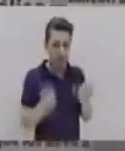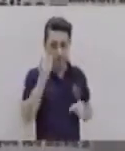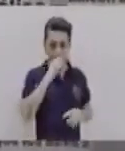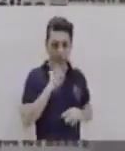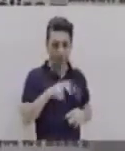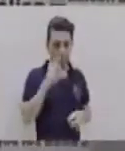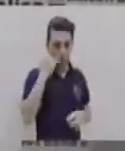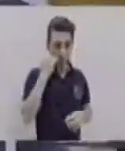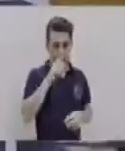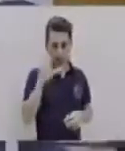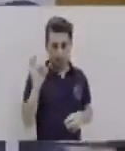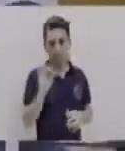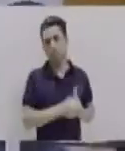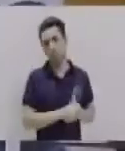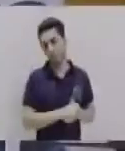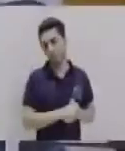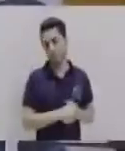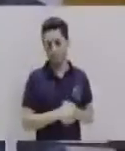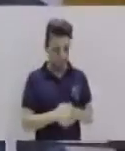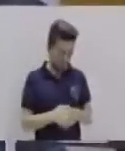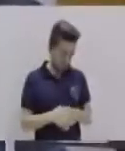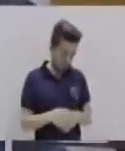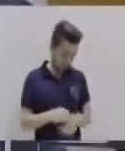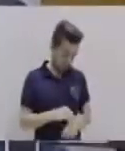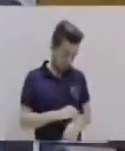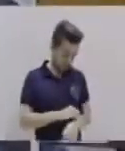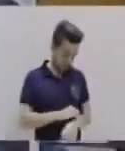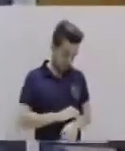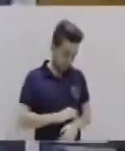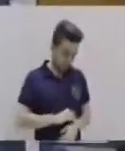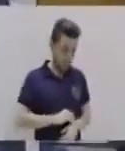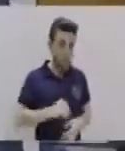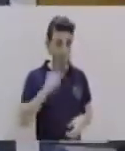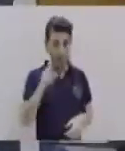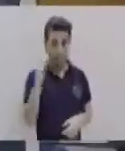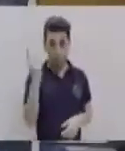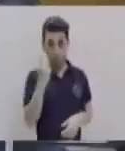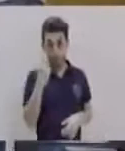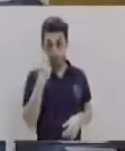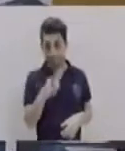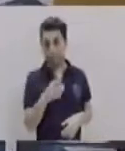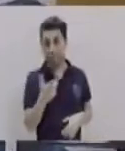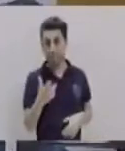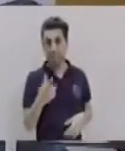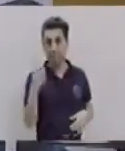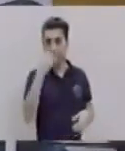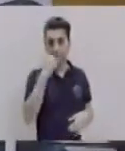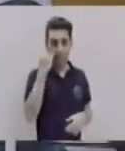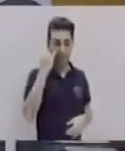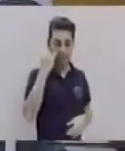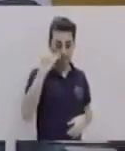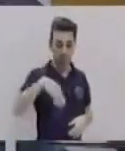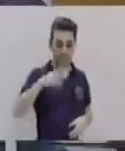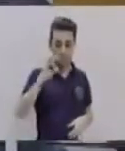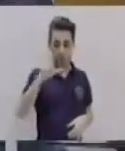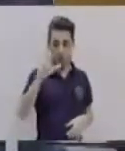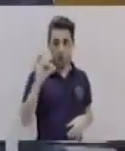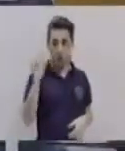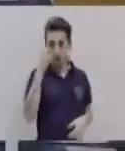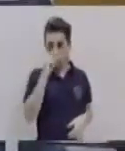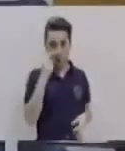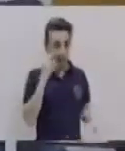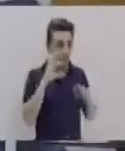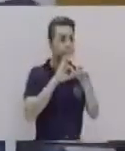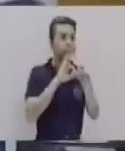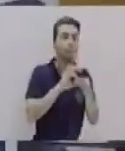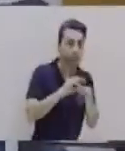sentimiento. Definitivamente. Y es importante ver esos, por ejemplo, esos símbolos que usted dice, donde lo asociamos rápidamente